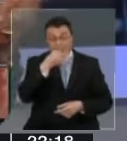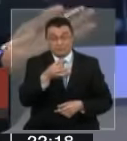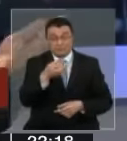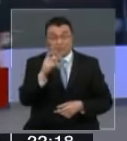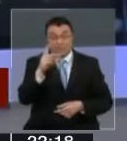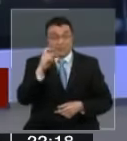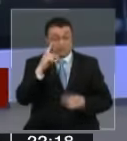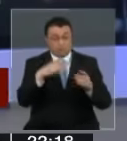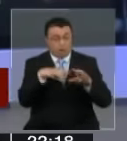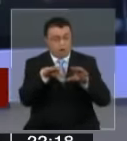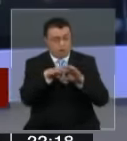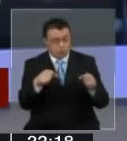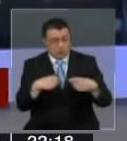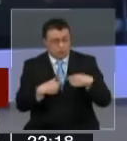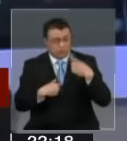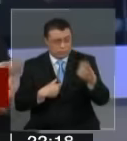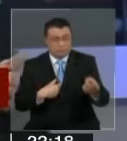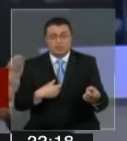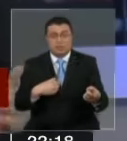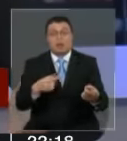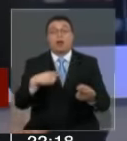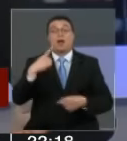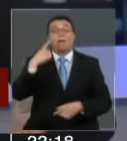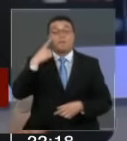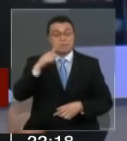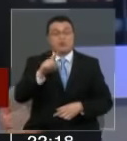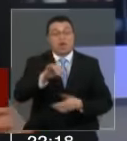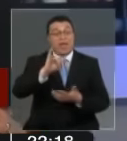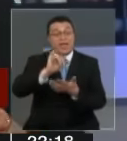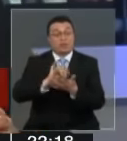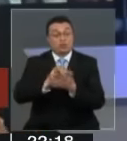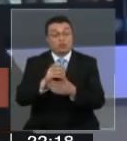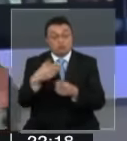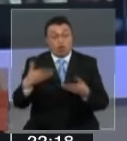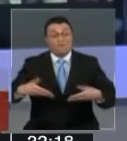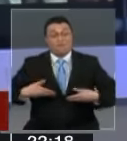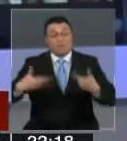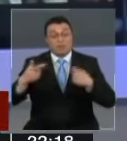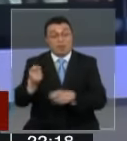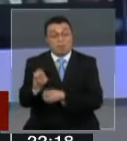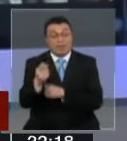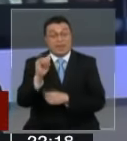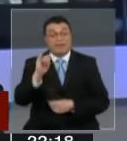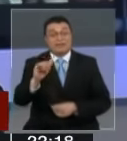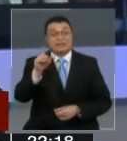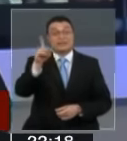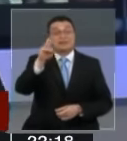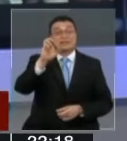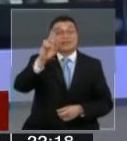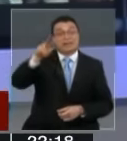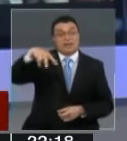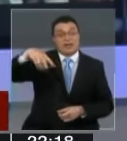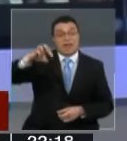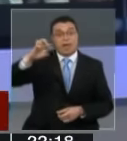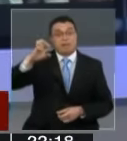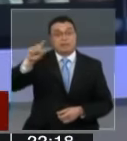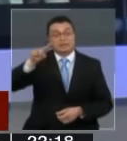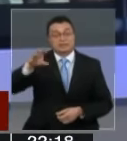yo concuerdo con Daniel, porque yo creo que además el Instituto de Fomento Pesquero y el Servicio Nacional de Pesca, el Senapesca, los